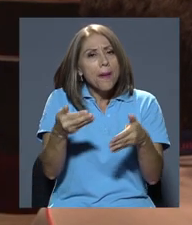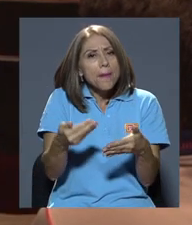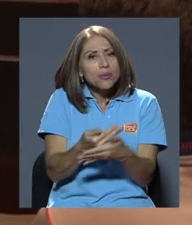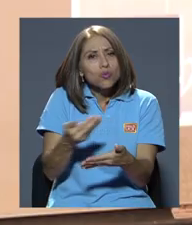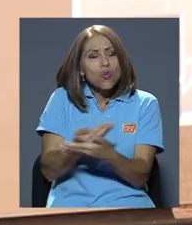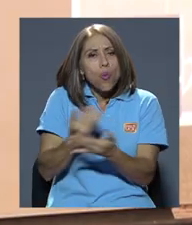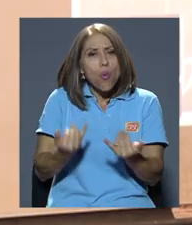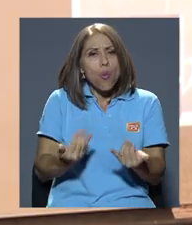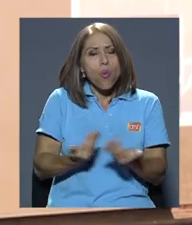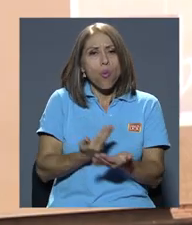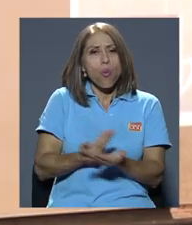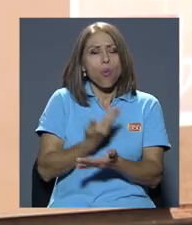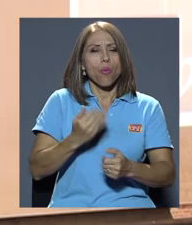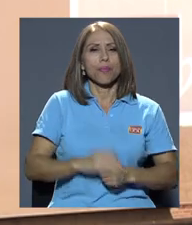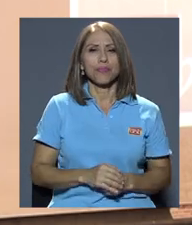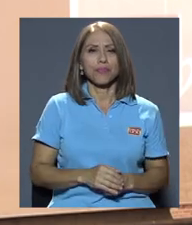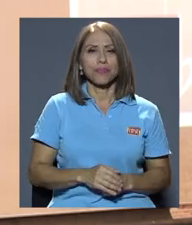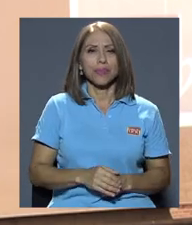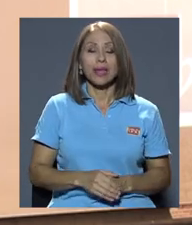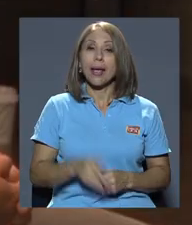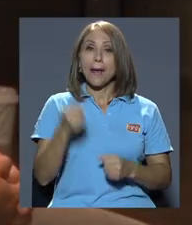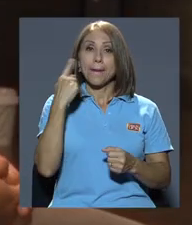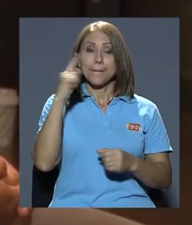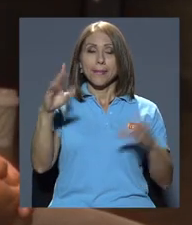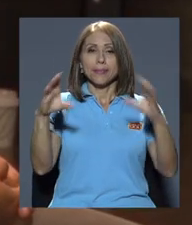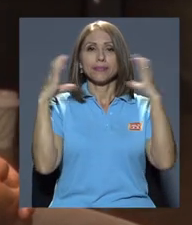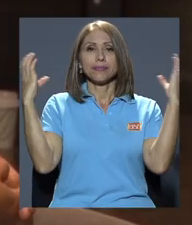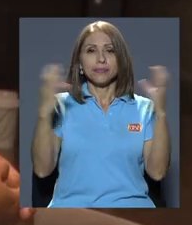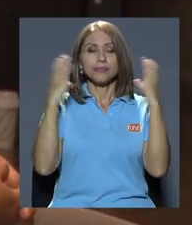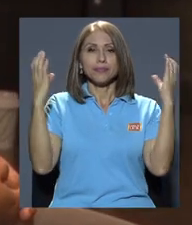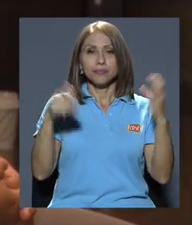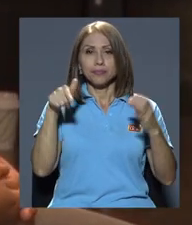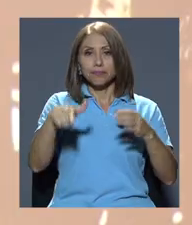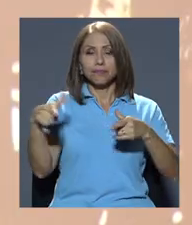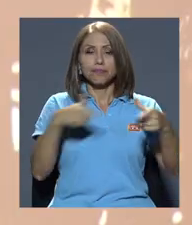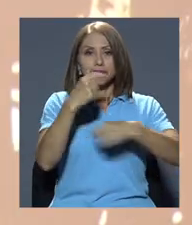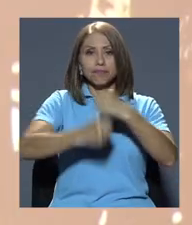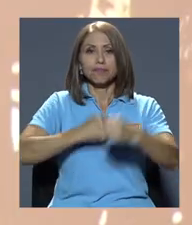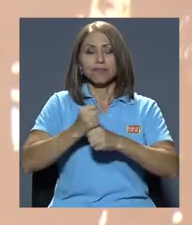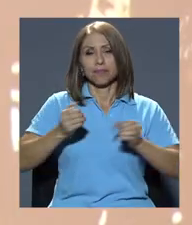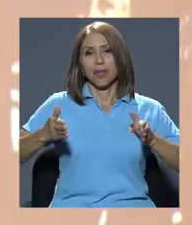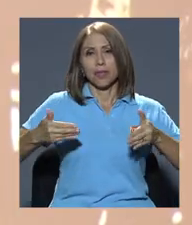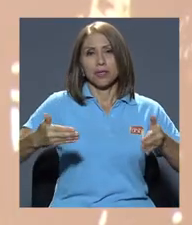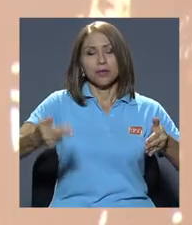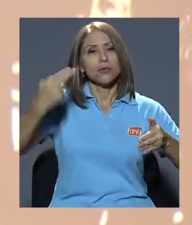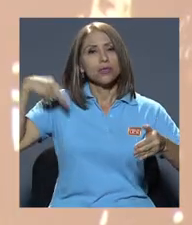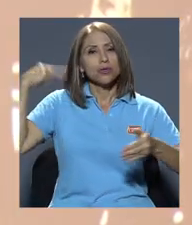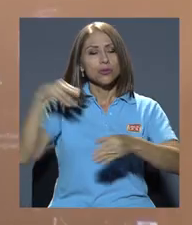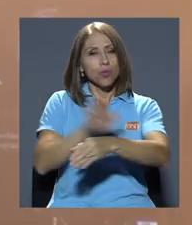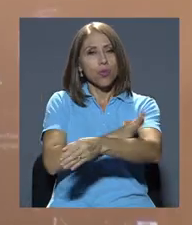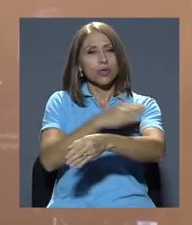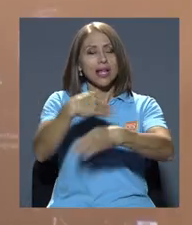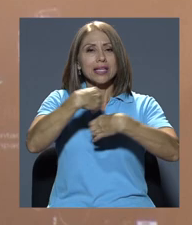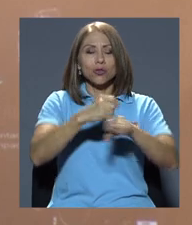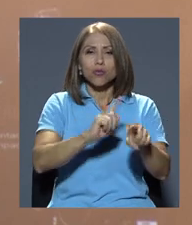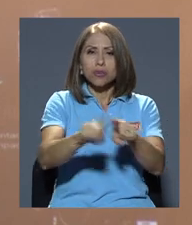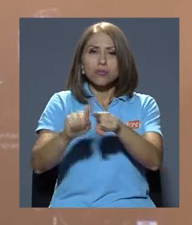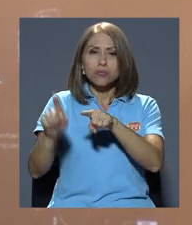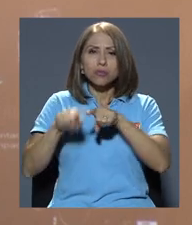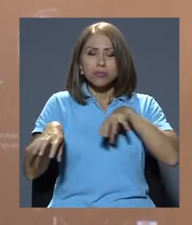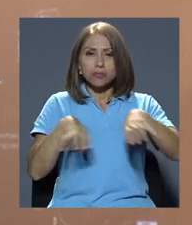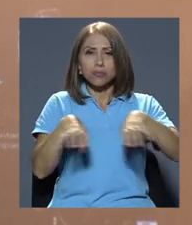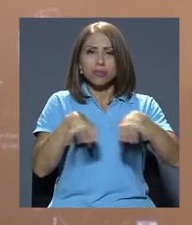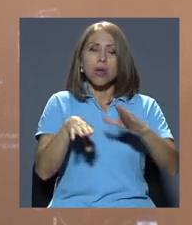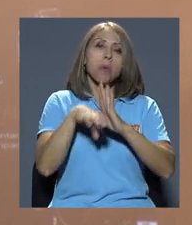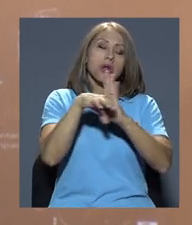más actual. Precisamente para celebrar este aniversario, el Archivo Histórico Musical organizó una serie de actividades,